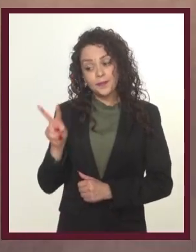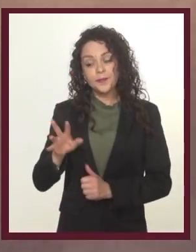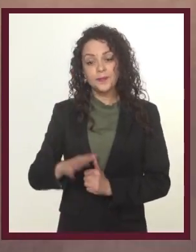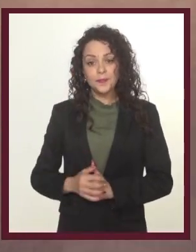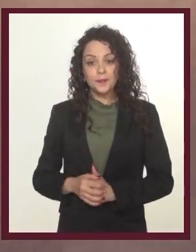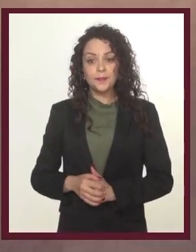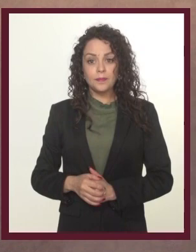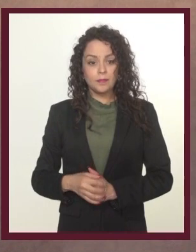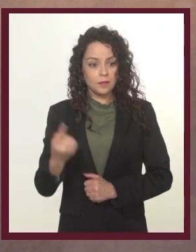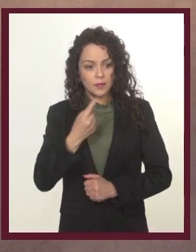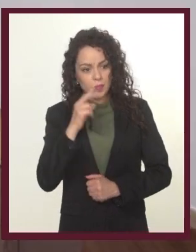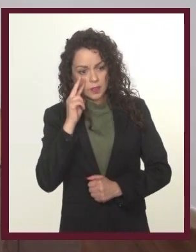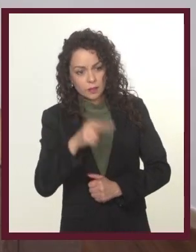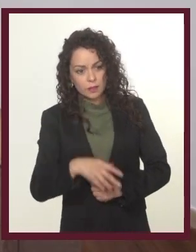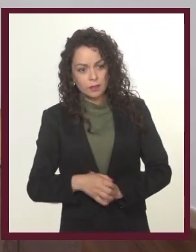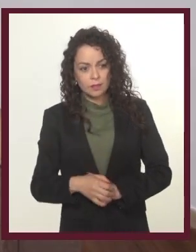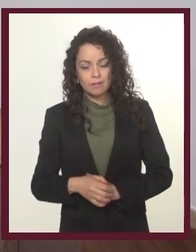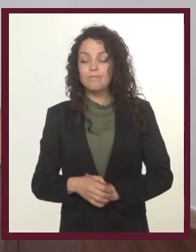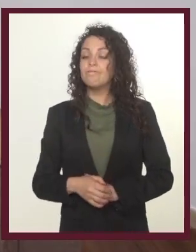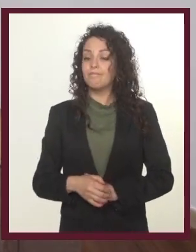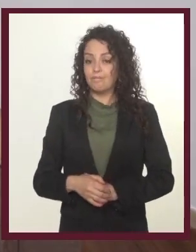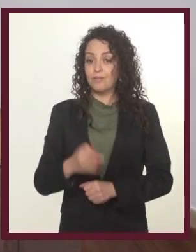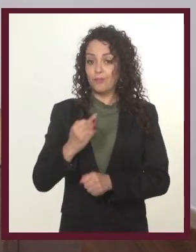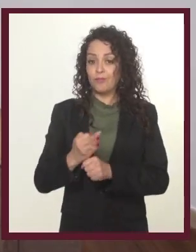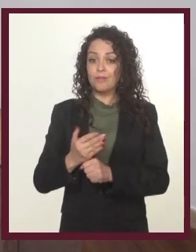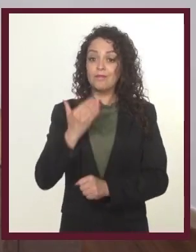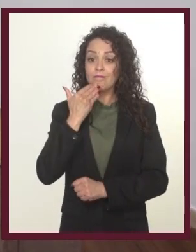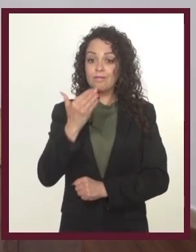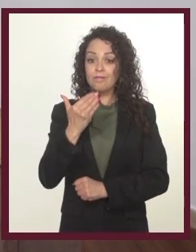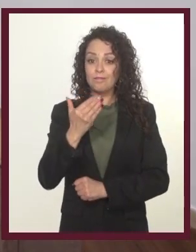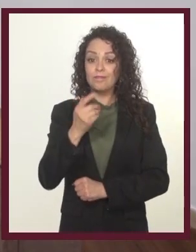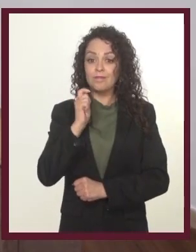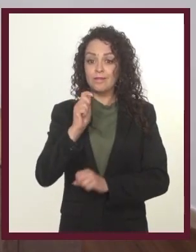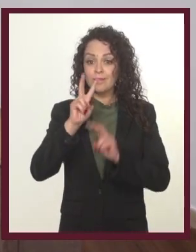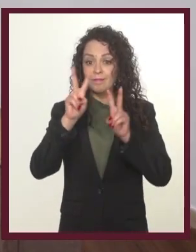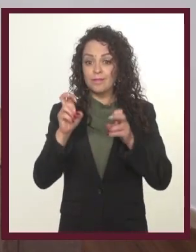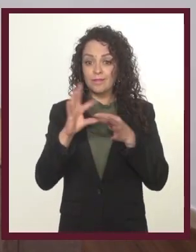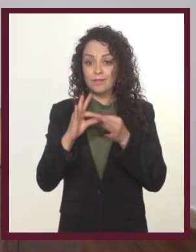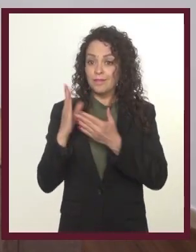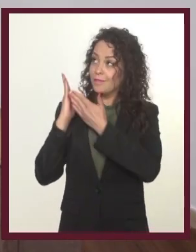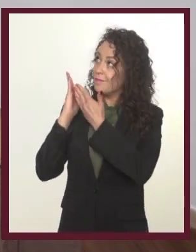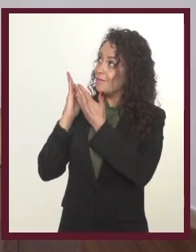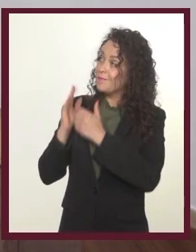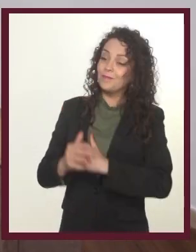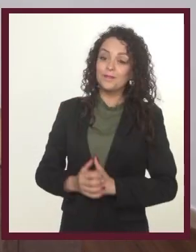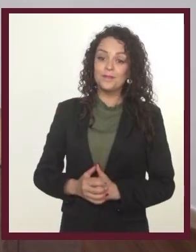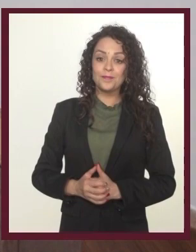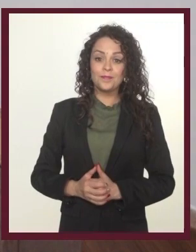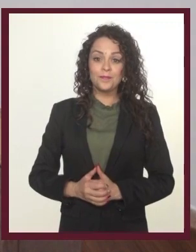¿Ya ves qué? Que es buen momento para hablar de...